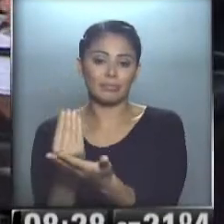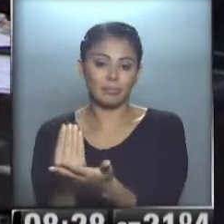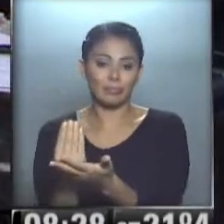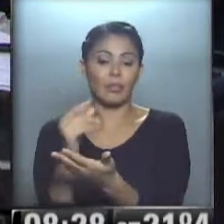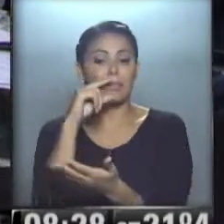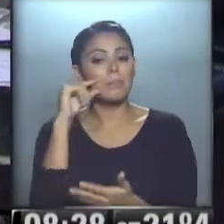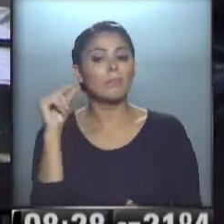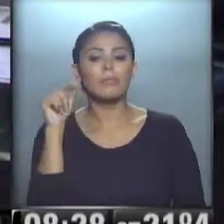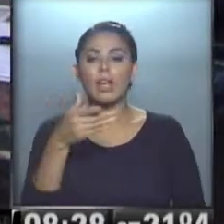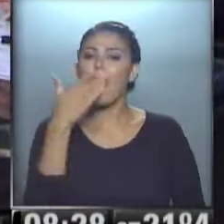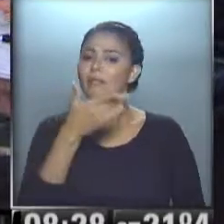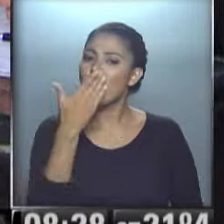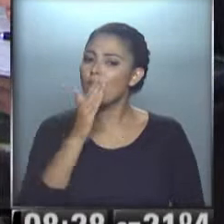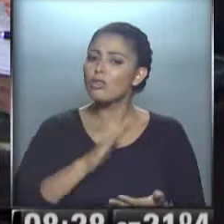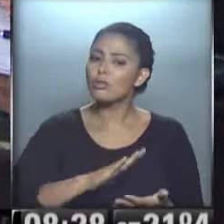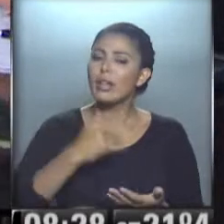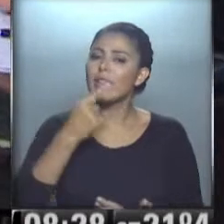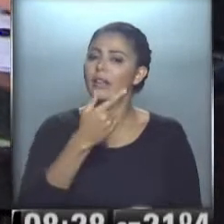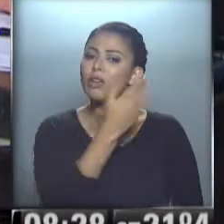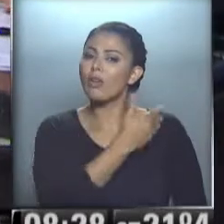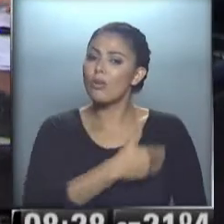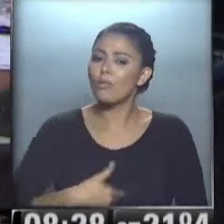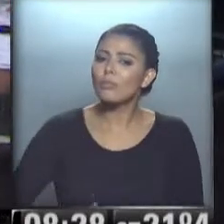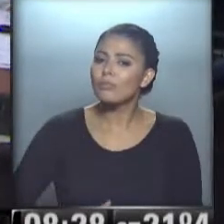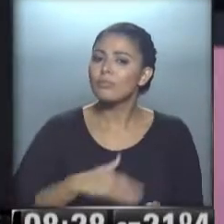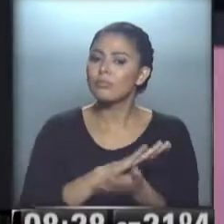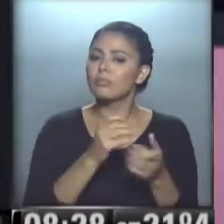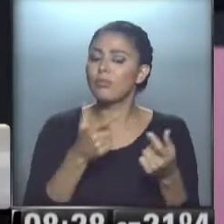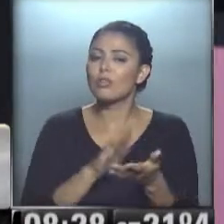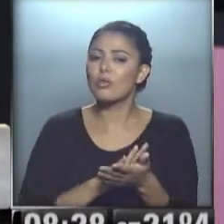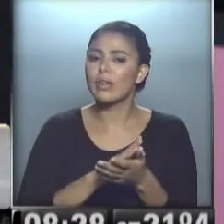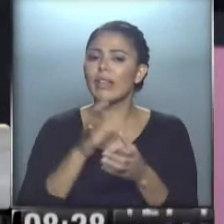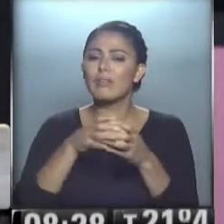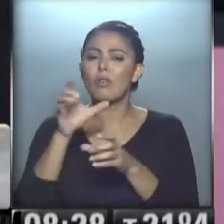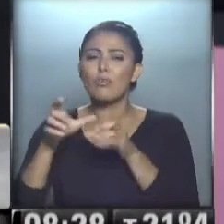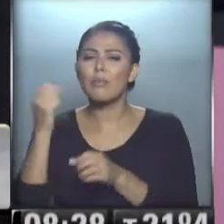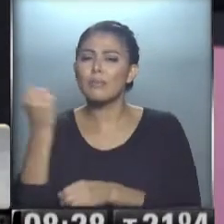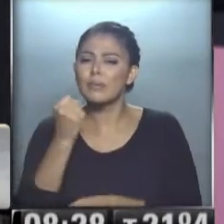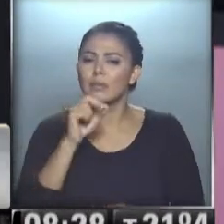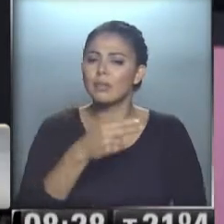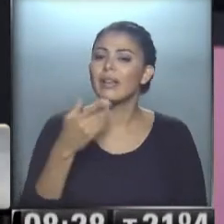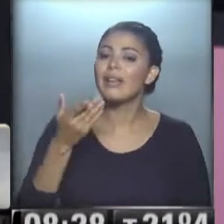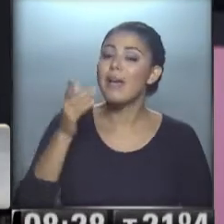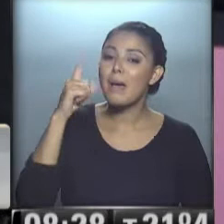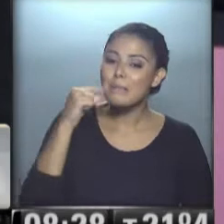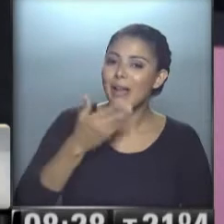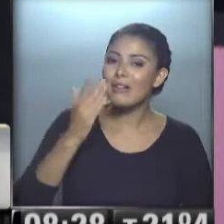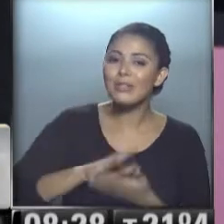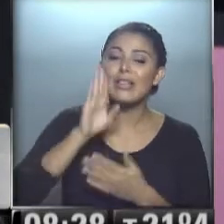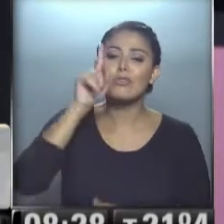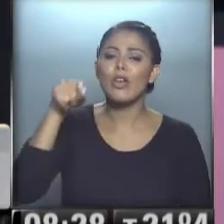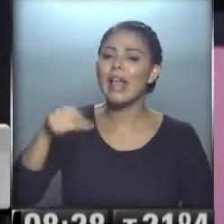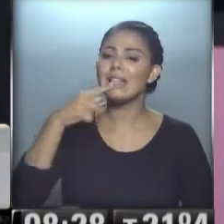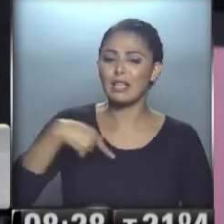la ciudad buenos aires hables justamente de la ausencia del estado respecto de los linchamientos y la referencia que ese mauricio macri a eeuu porque dijo que se